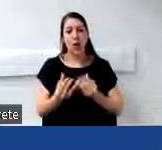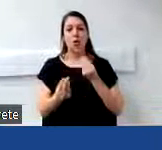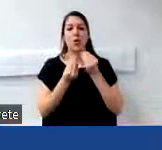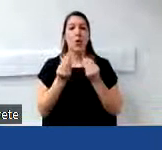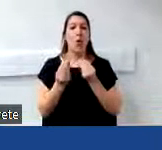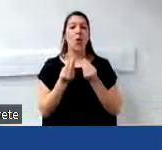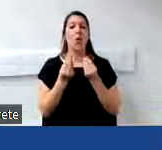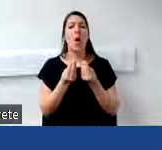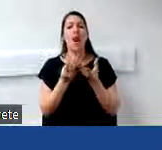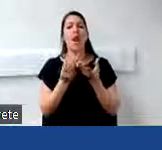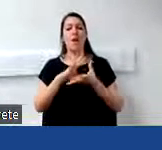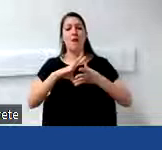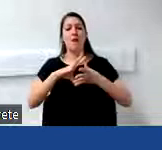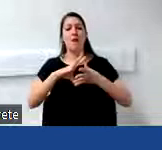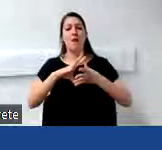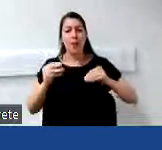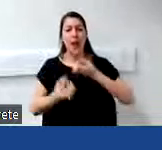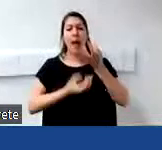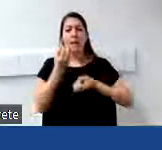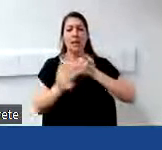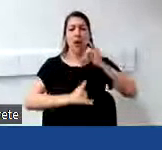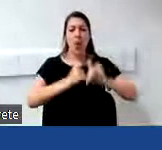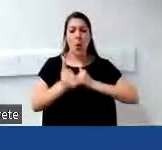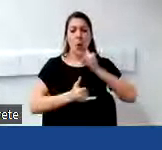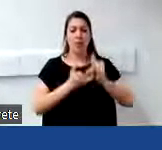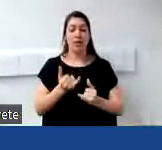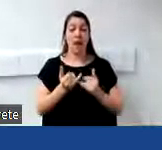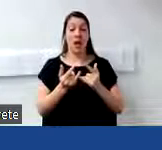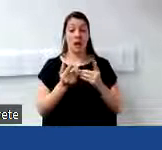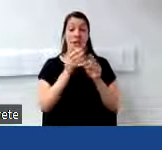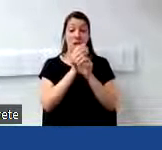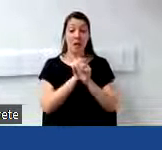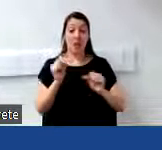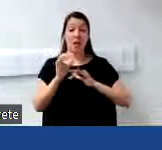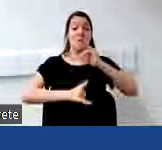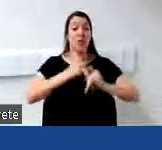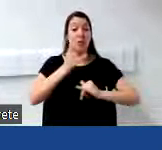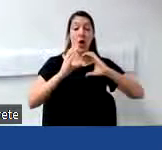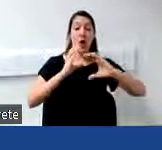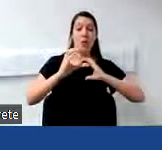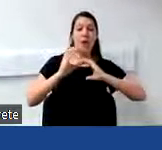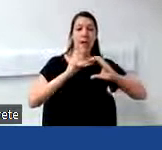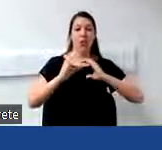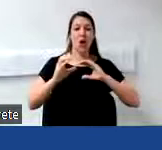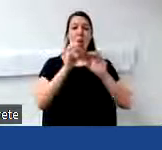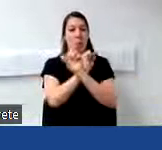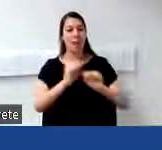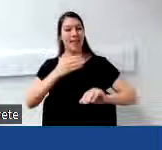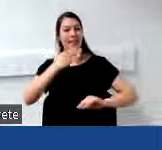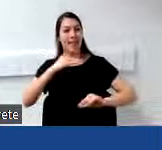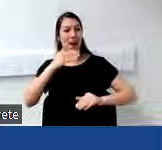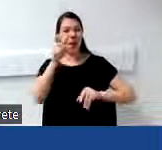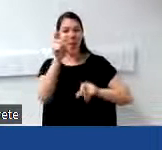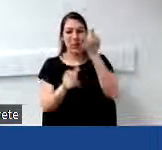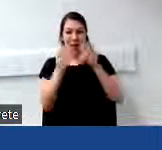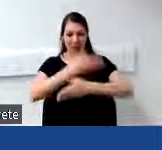distintos formatos se presenta, si contempla a todas las personas, los distintos formatos que se están utilizando o no, y bueno, y